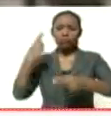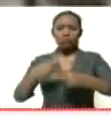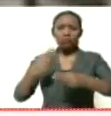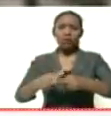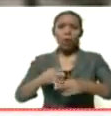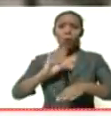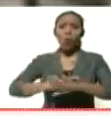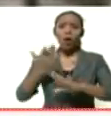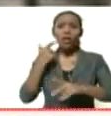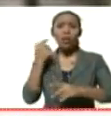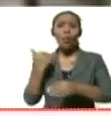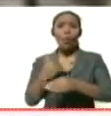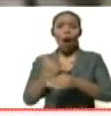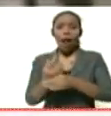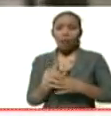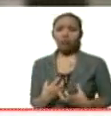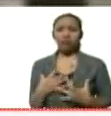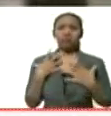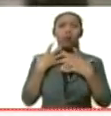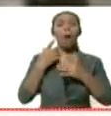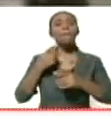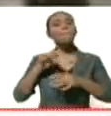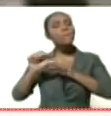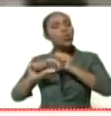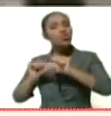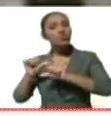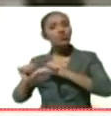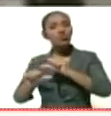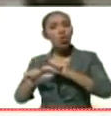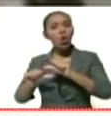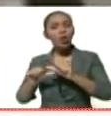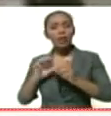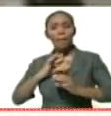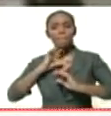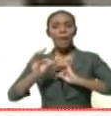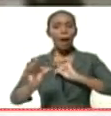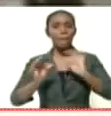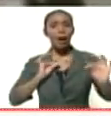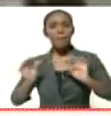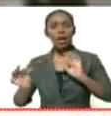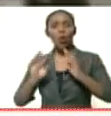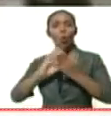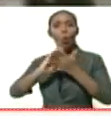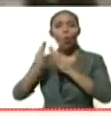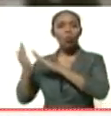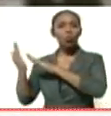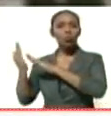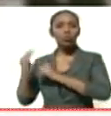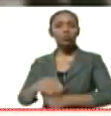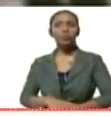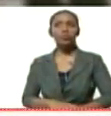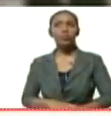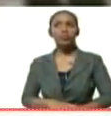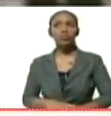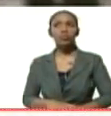un rebrote producto de los contagios comunitarios.